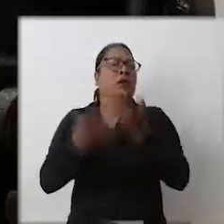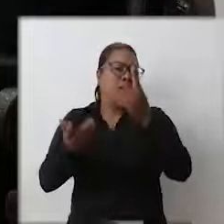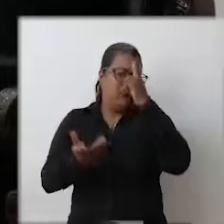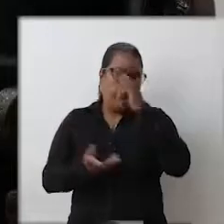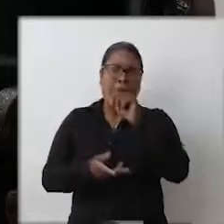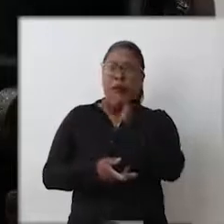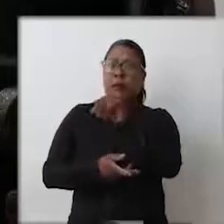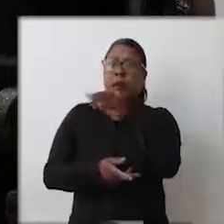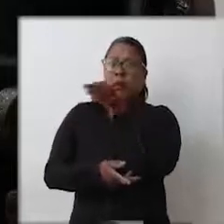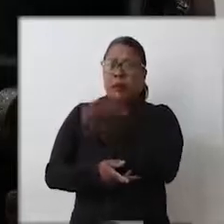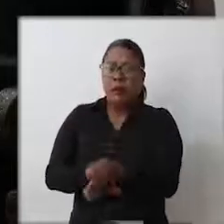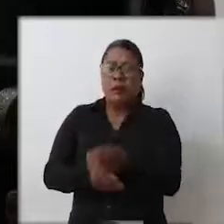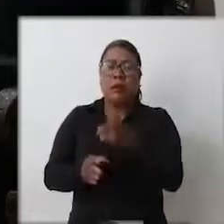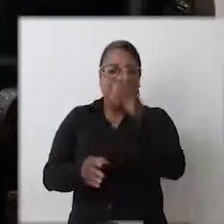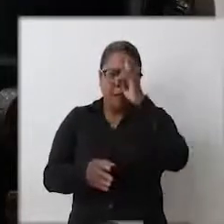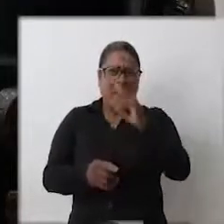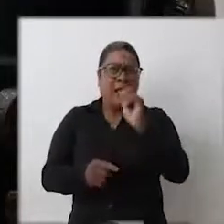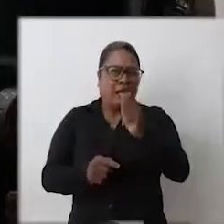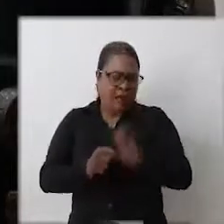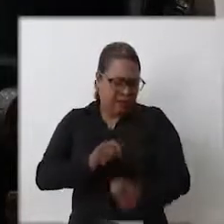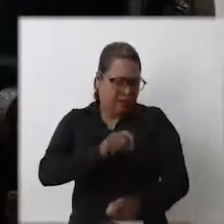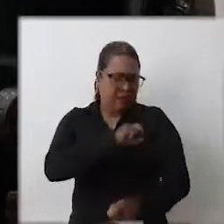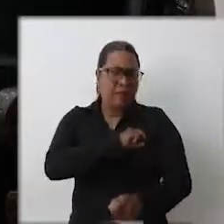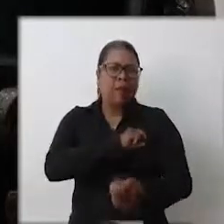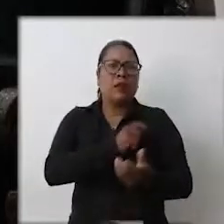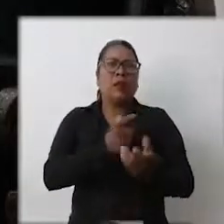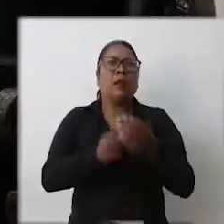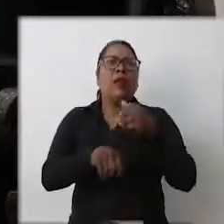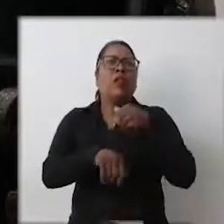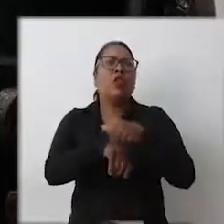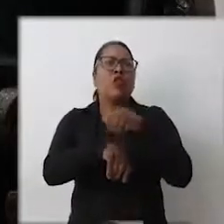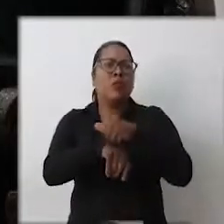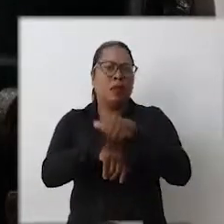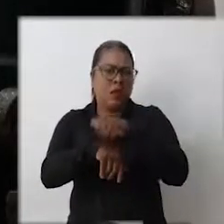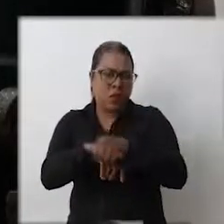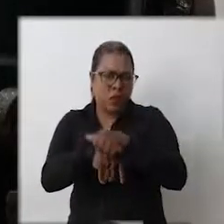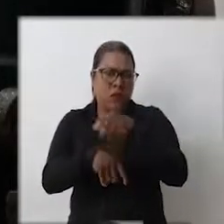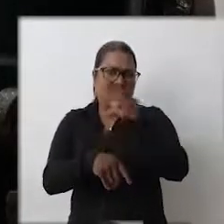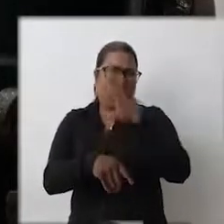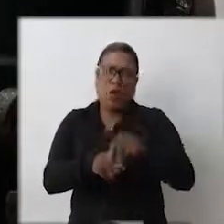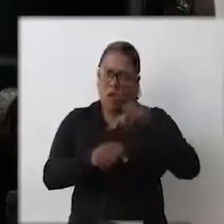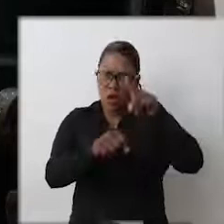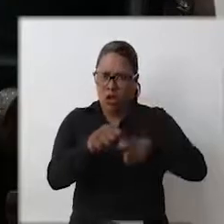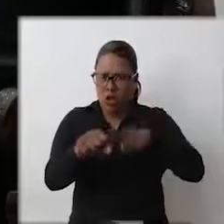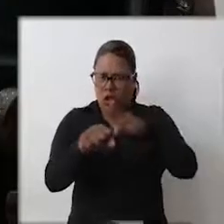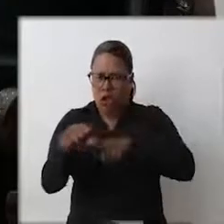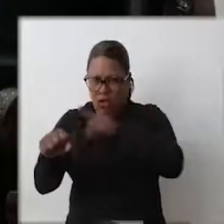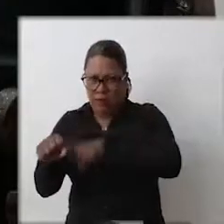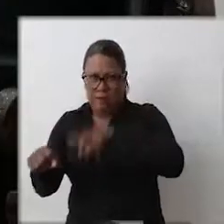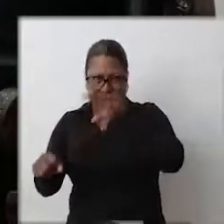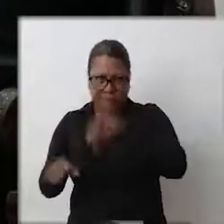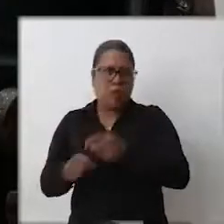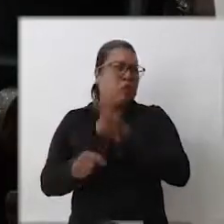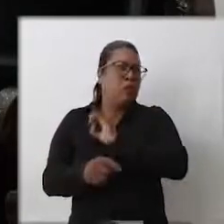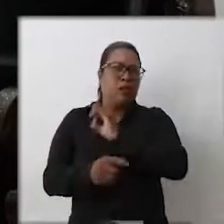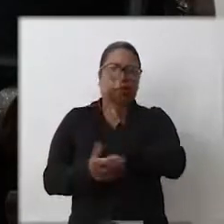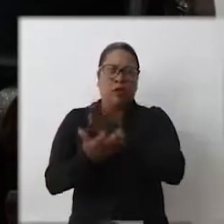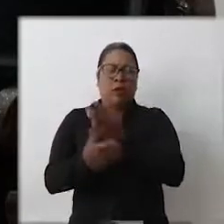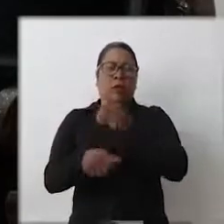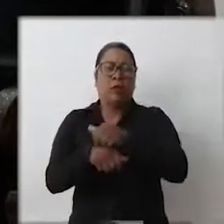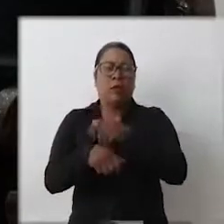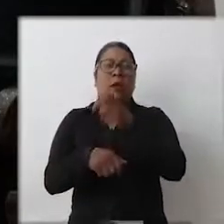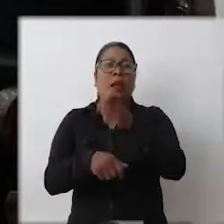ya asignado el número que la distinguirá de las demás, así como la posición